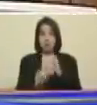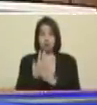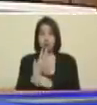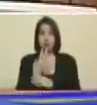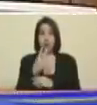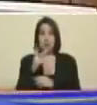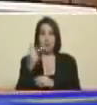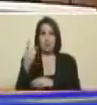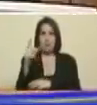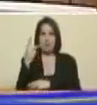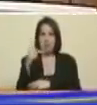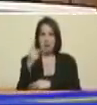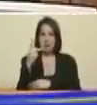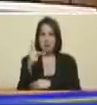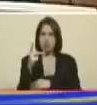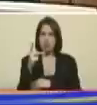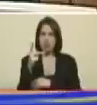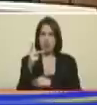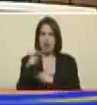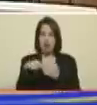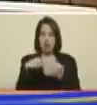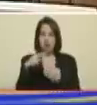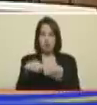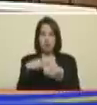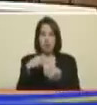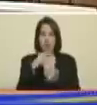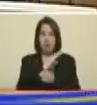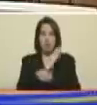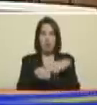revolucionaria muy poderosa